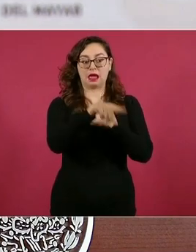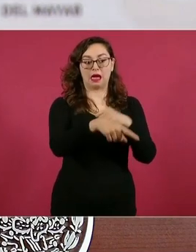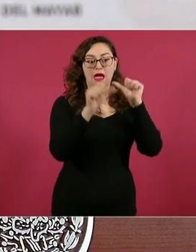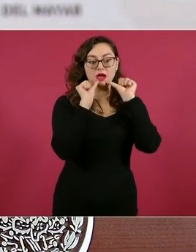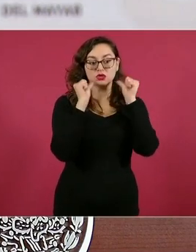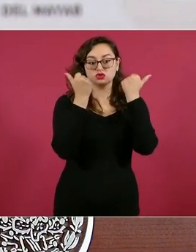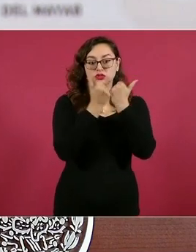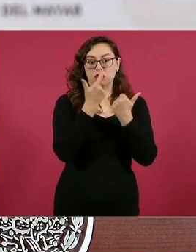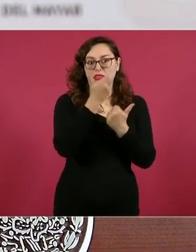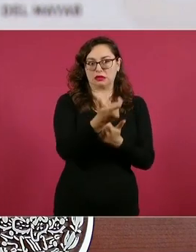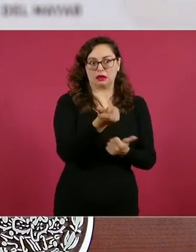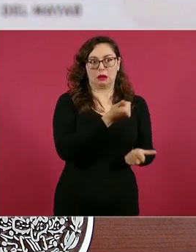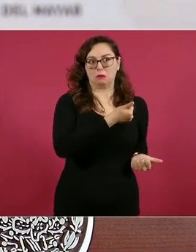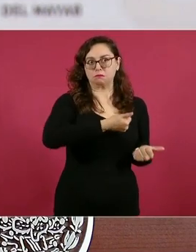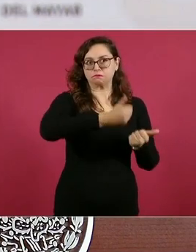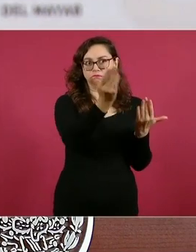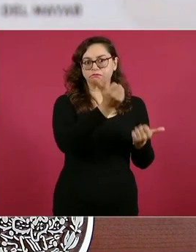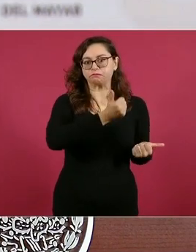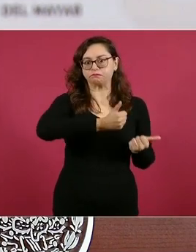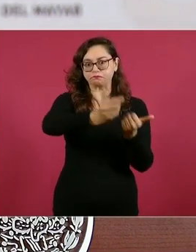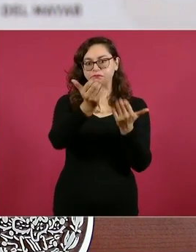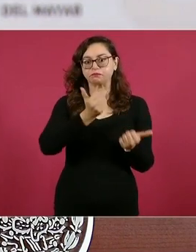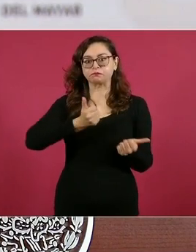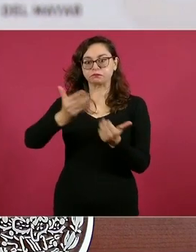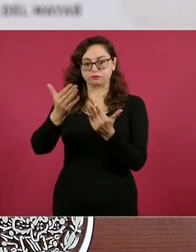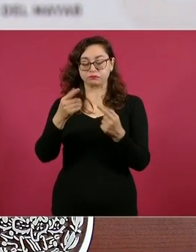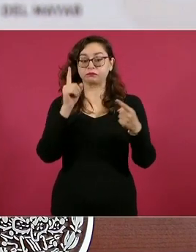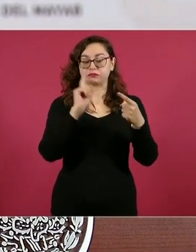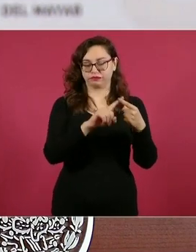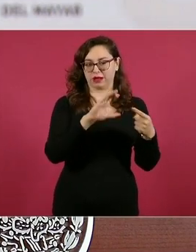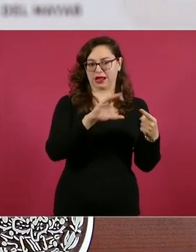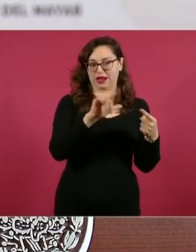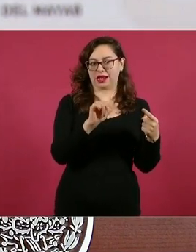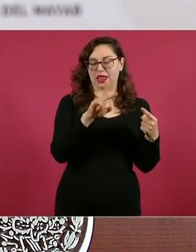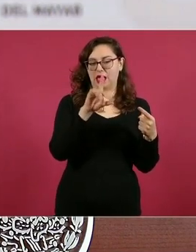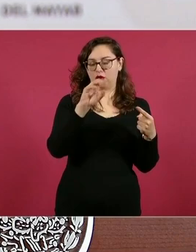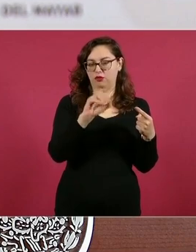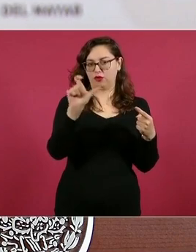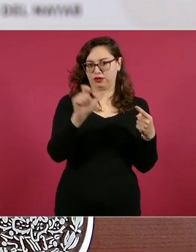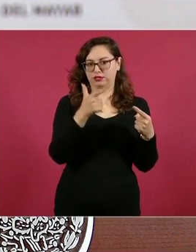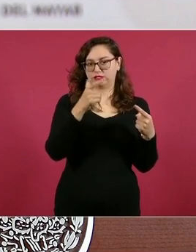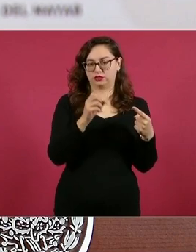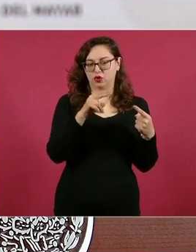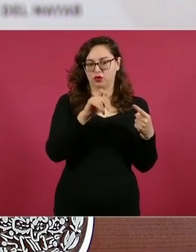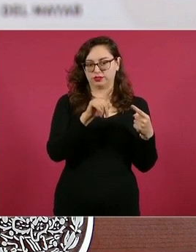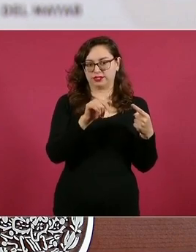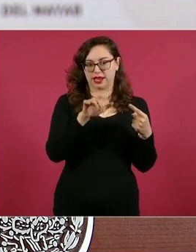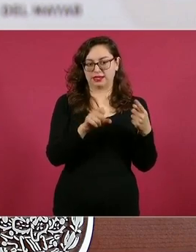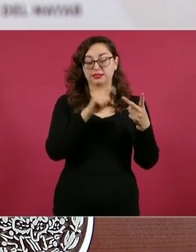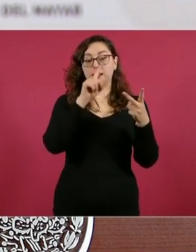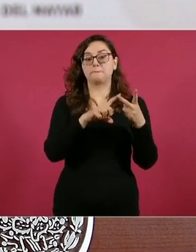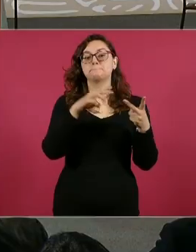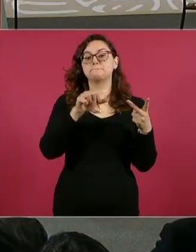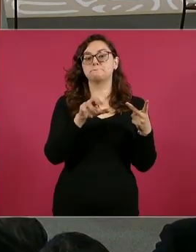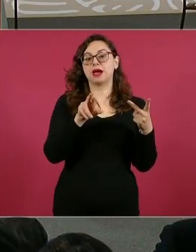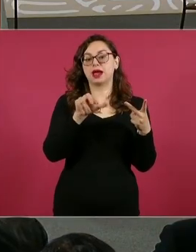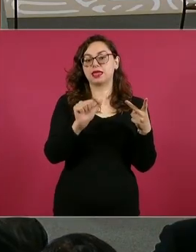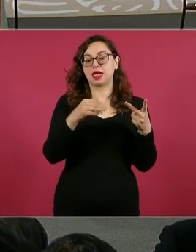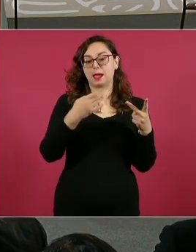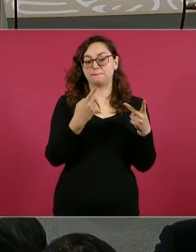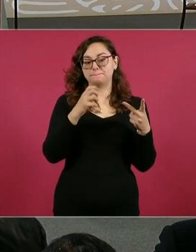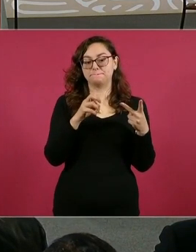asociación civil cuyos apoderados legales son Claudio Javier González Guajardo y Marí Amparo casar